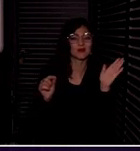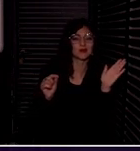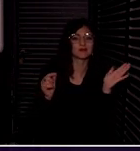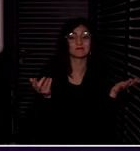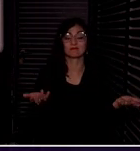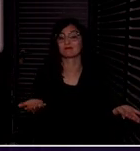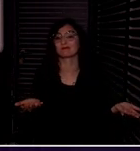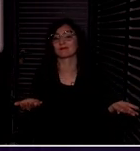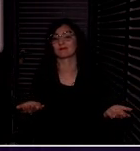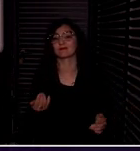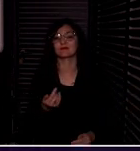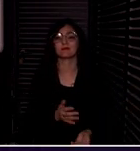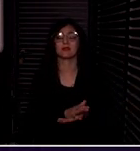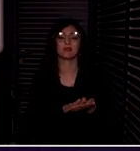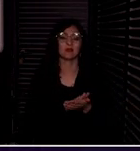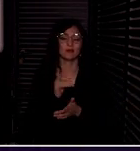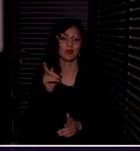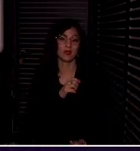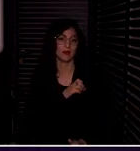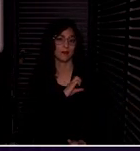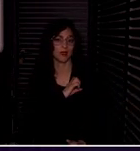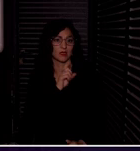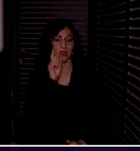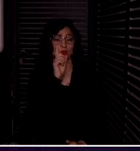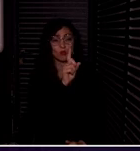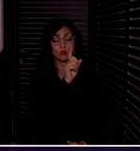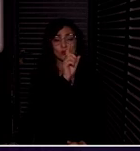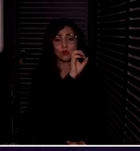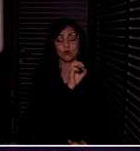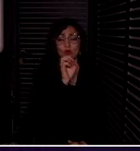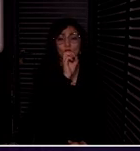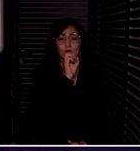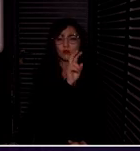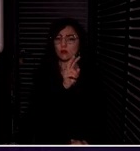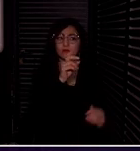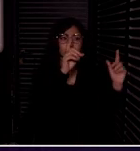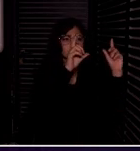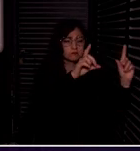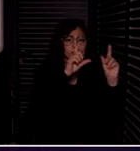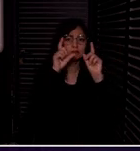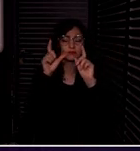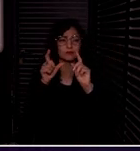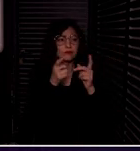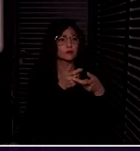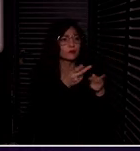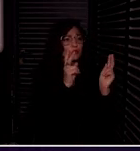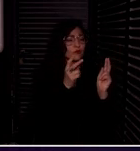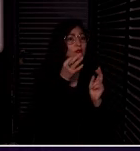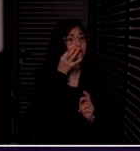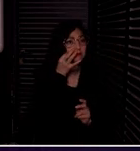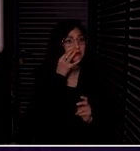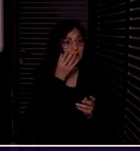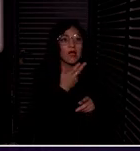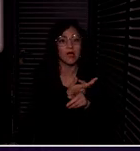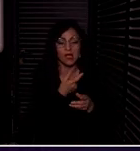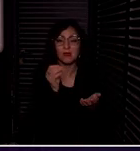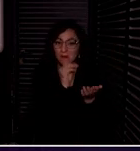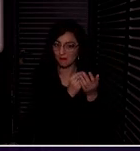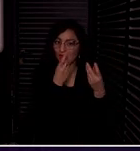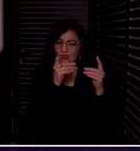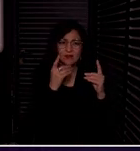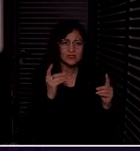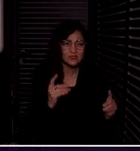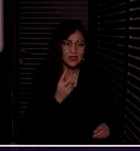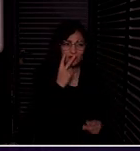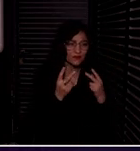España, con un solo canal, 2 canales, cuando teníamos solo el monopolio de televisión pública, teníamos más diversidad de oferta,